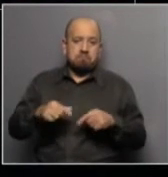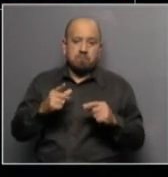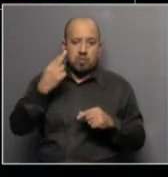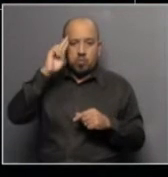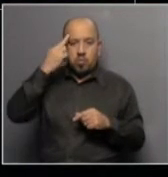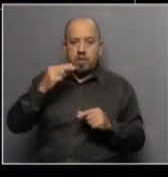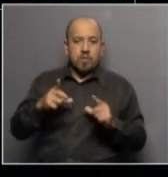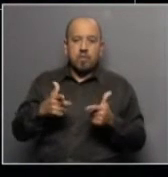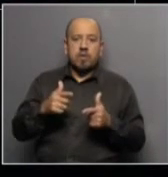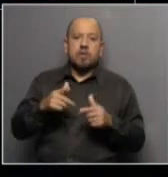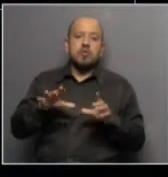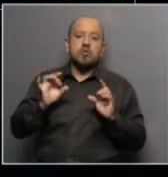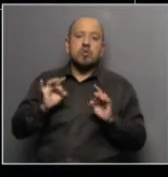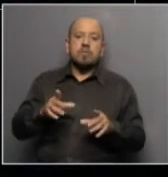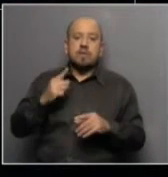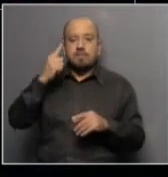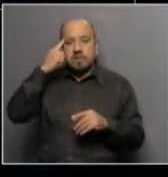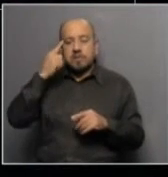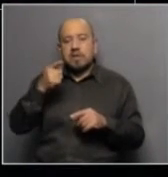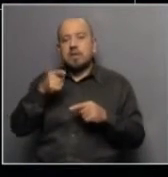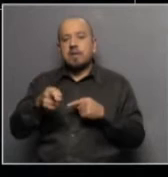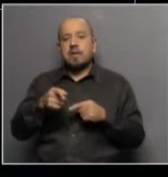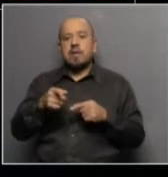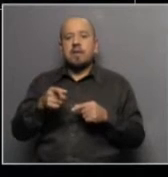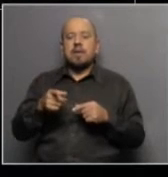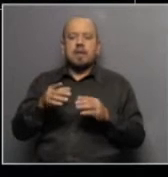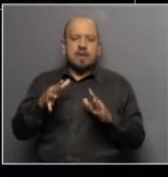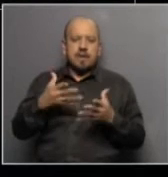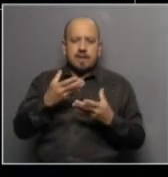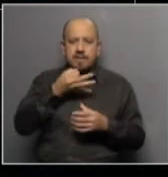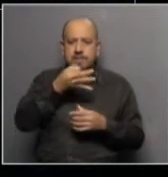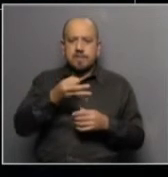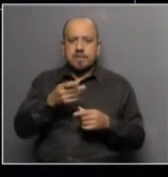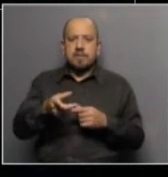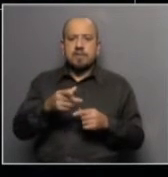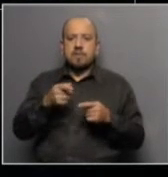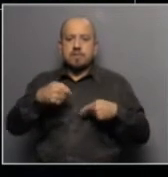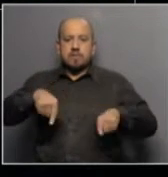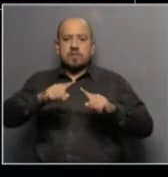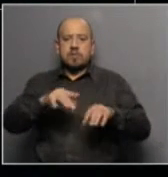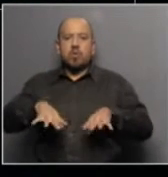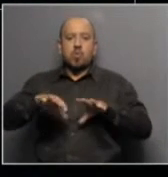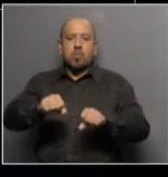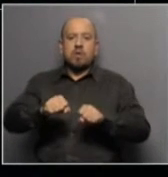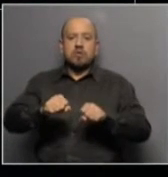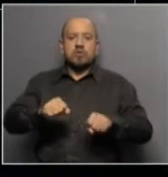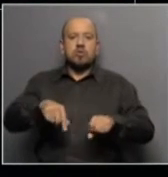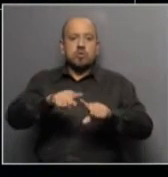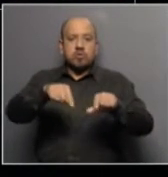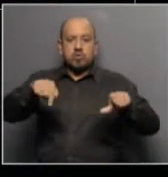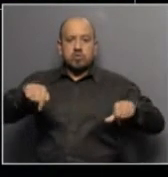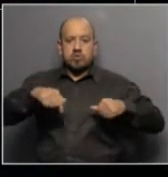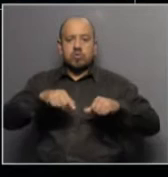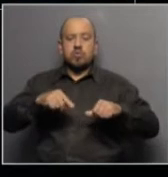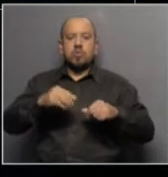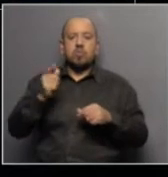existe pensado en clave de falta. ¿A qué voy con esto? Se criminaliza la ocupación del espacio público en un sentido